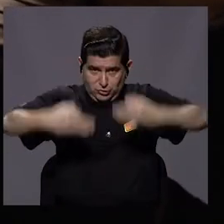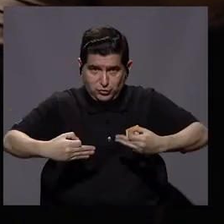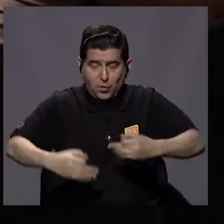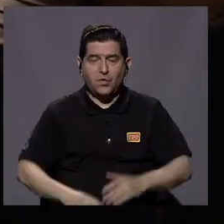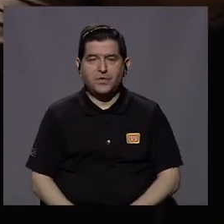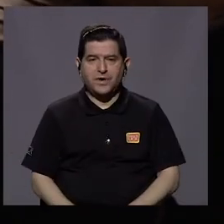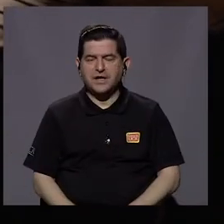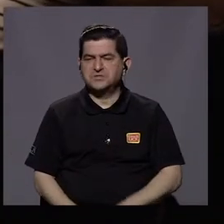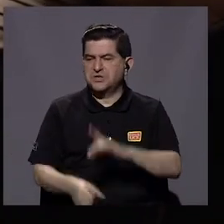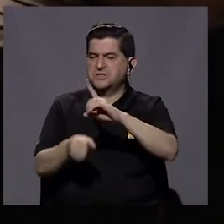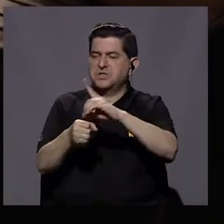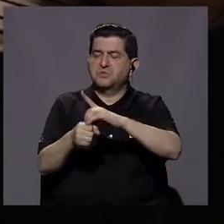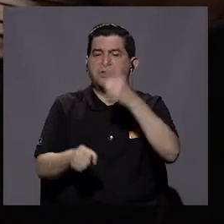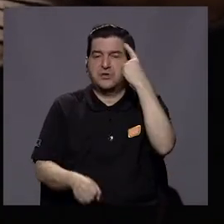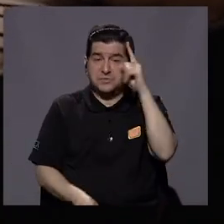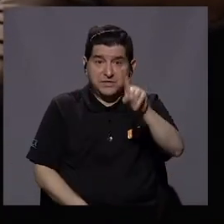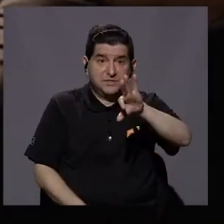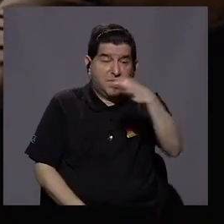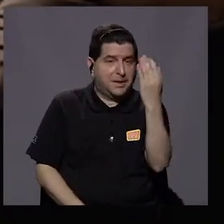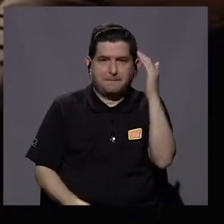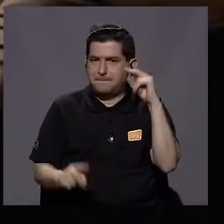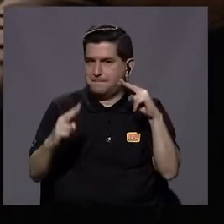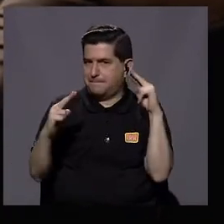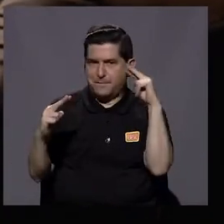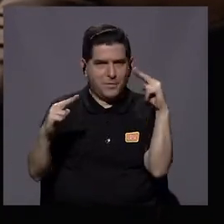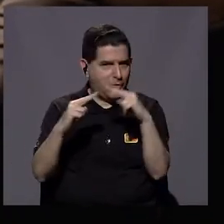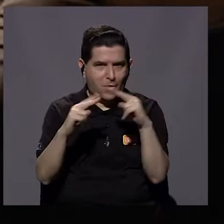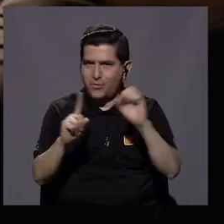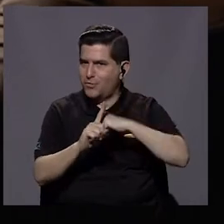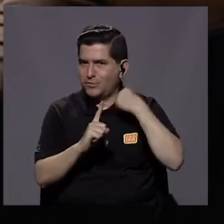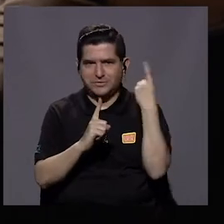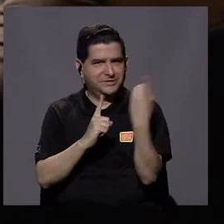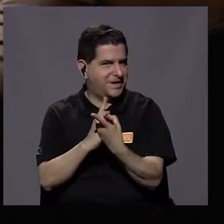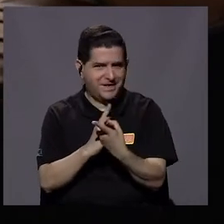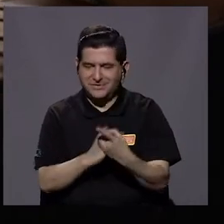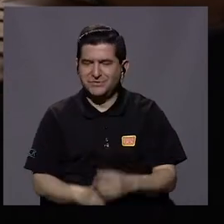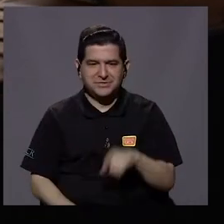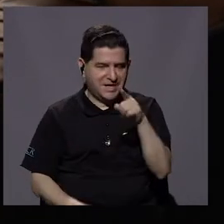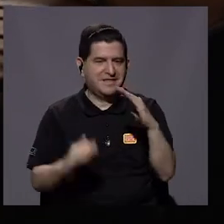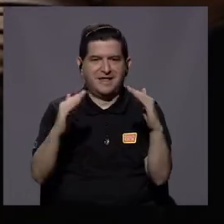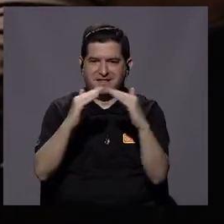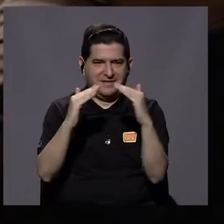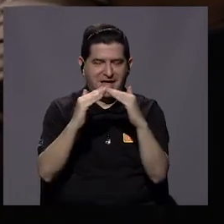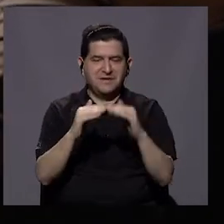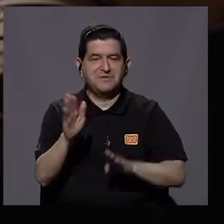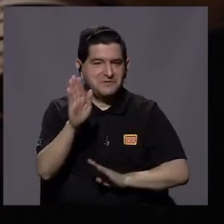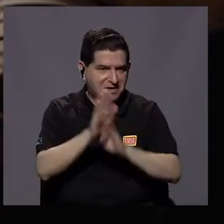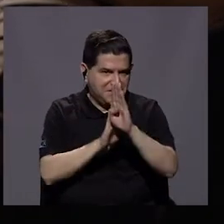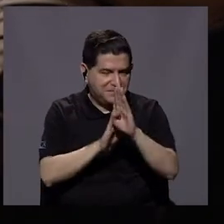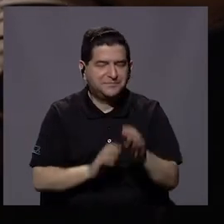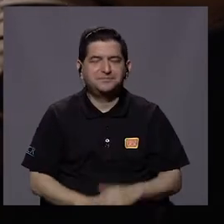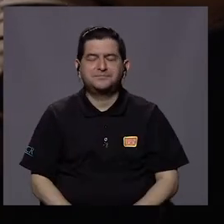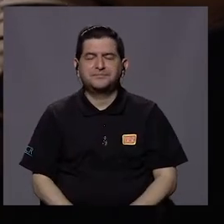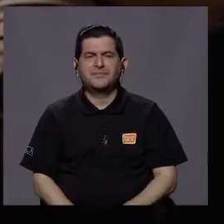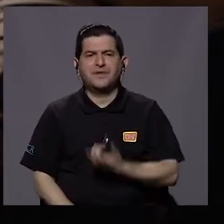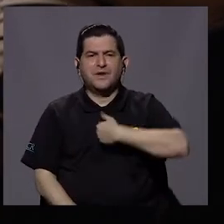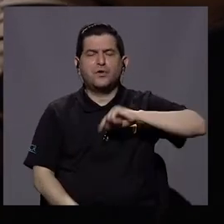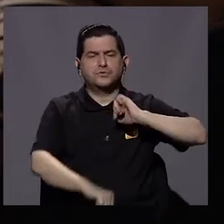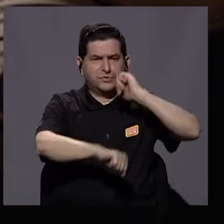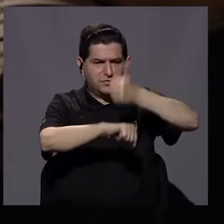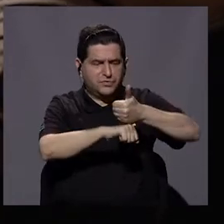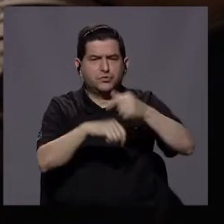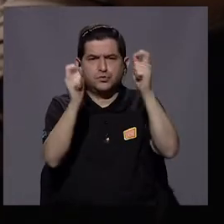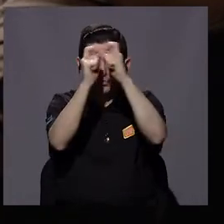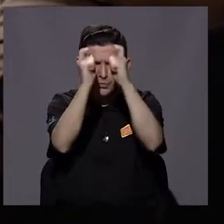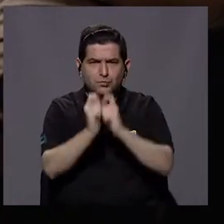el legislador piensa de una forma, y no conoce a la sociedad donde vive, no conoce la sociedad en la que se desenvuelve. Uh-huh. Hemos estado, digamos, estableciendo